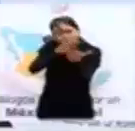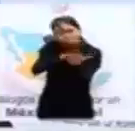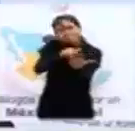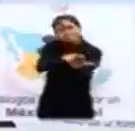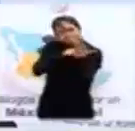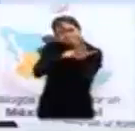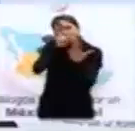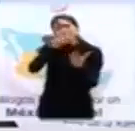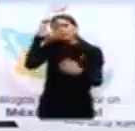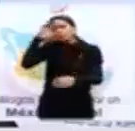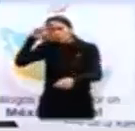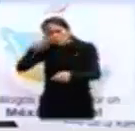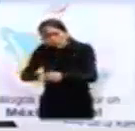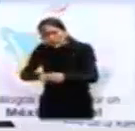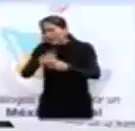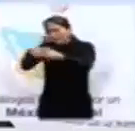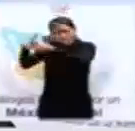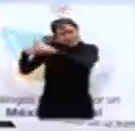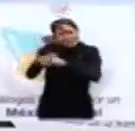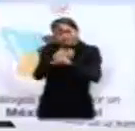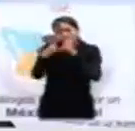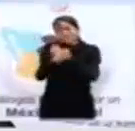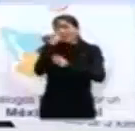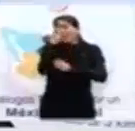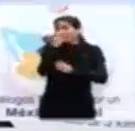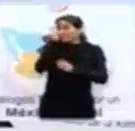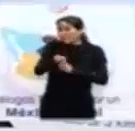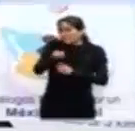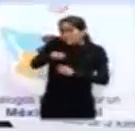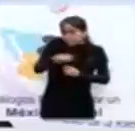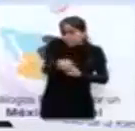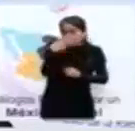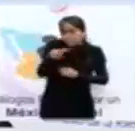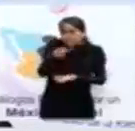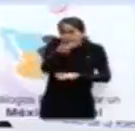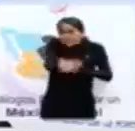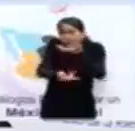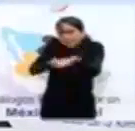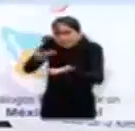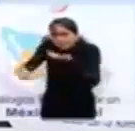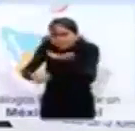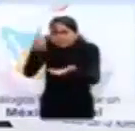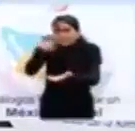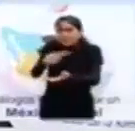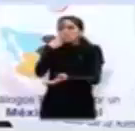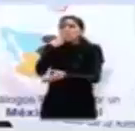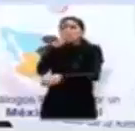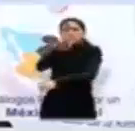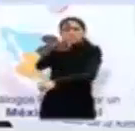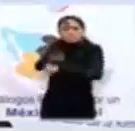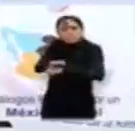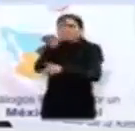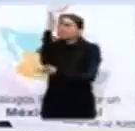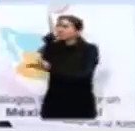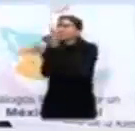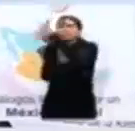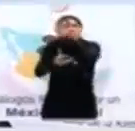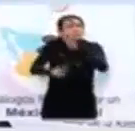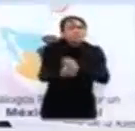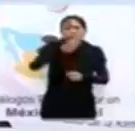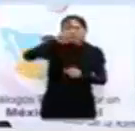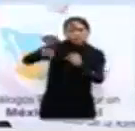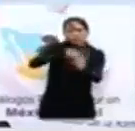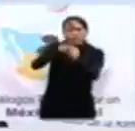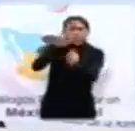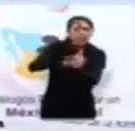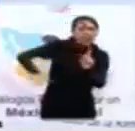eso se llama servicios ambientales. ¿Quiénes tienen los servicios ambientales? El mundo rural y esos pequeños